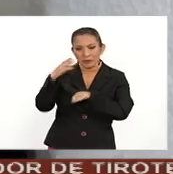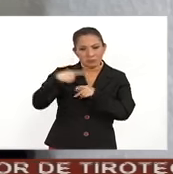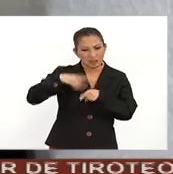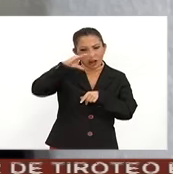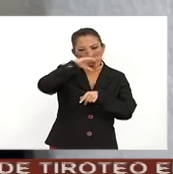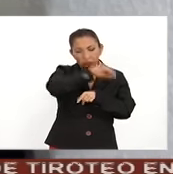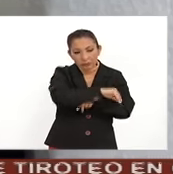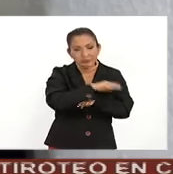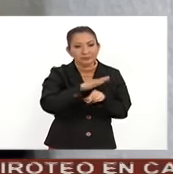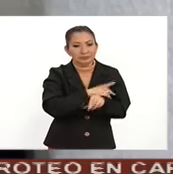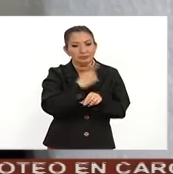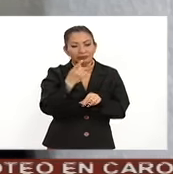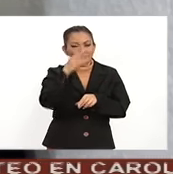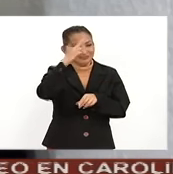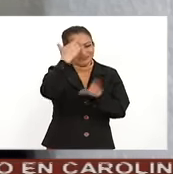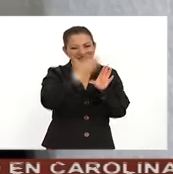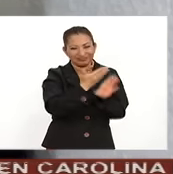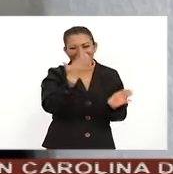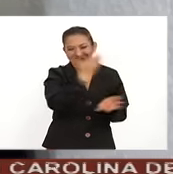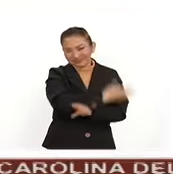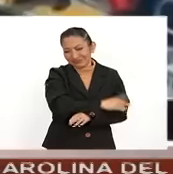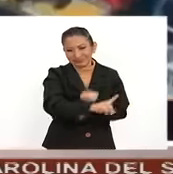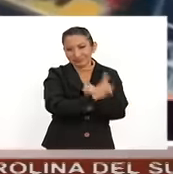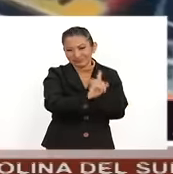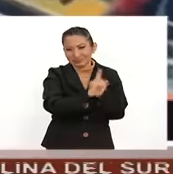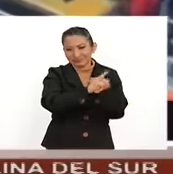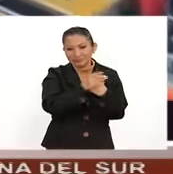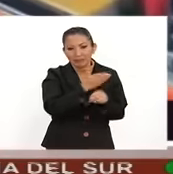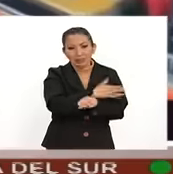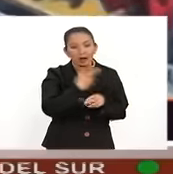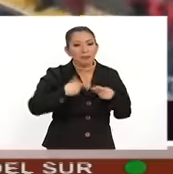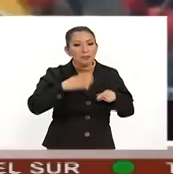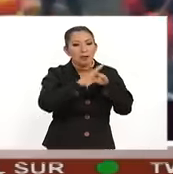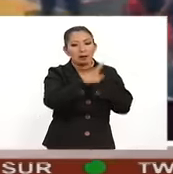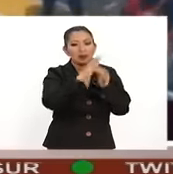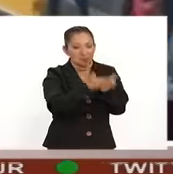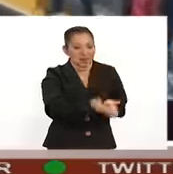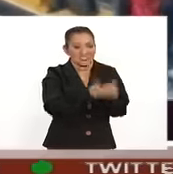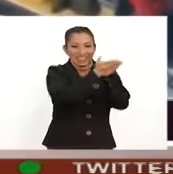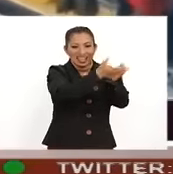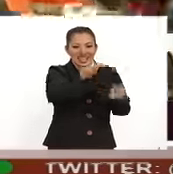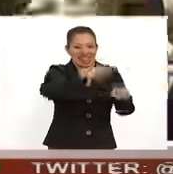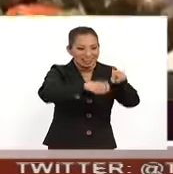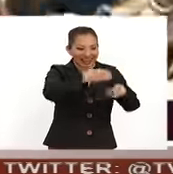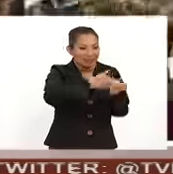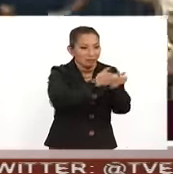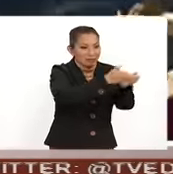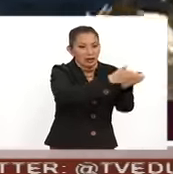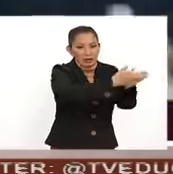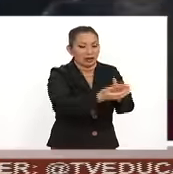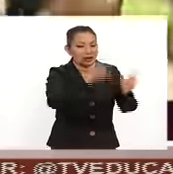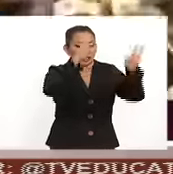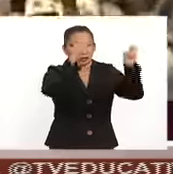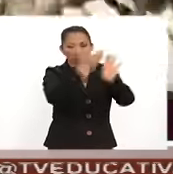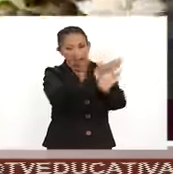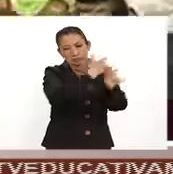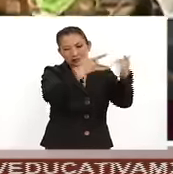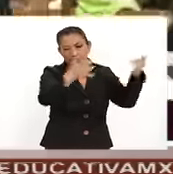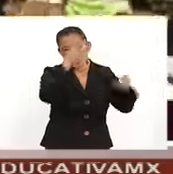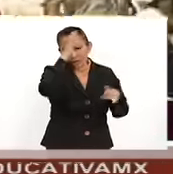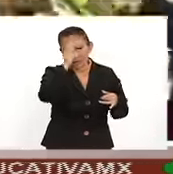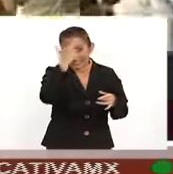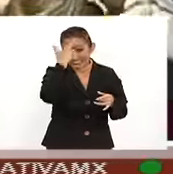cubanos, debido, hay que recordar, el problema que se dio con los migrantes balseros, ¿no? Mariel y todo el tema que ya